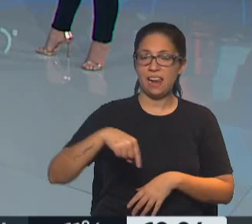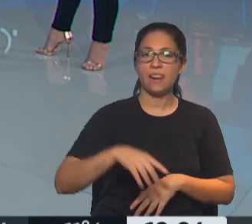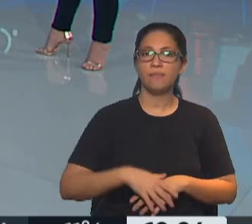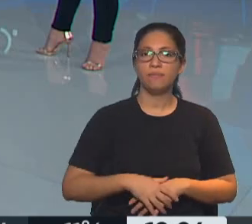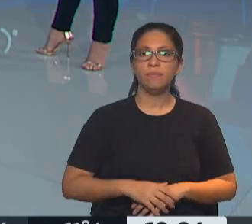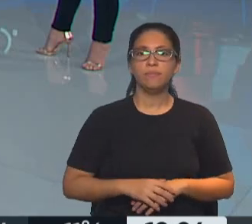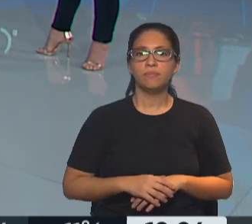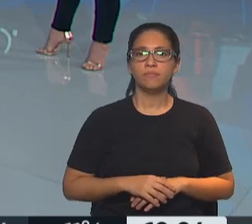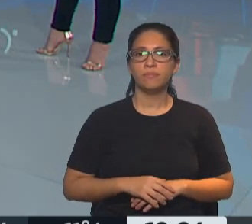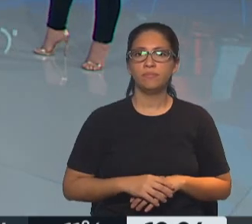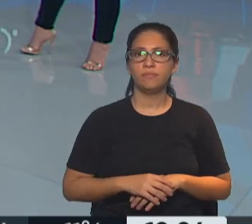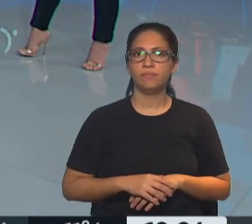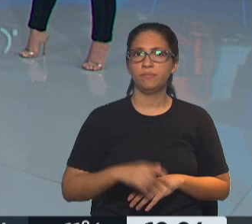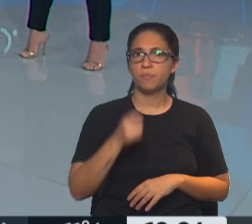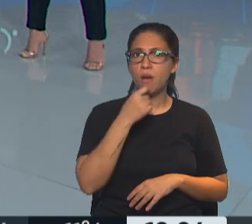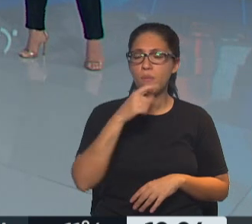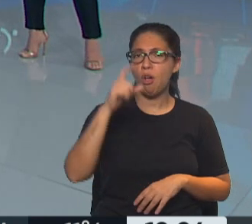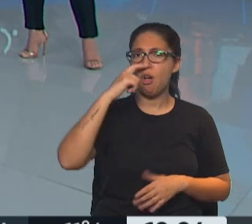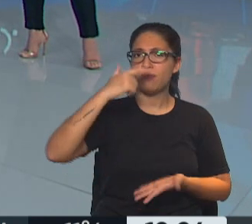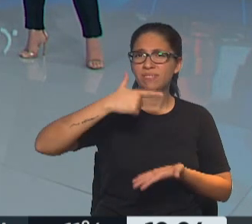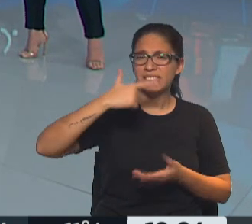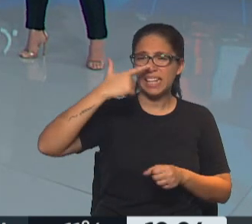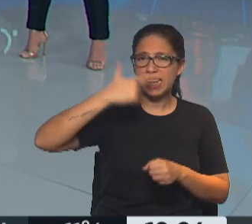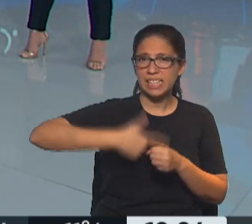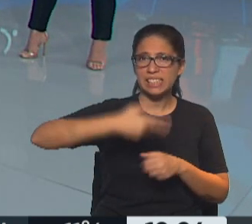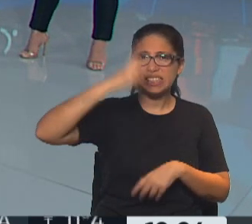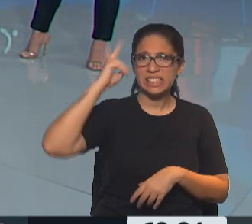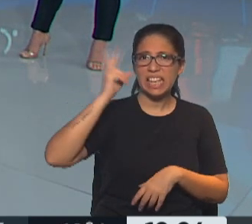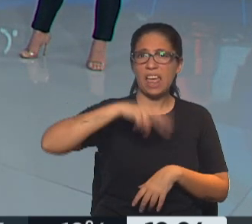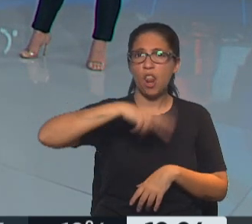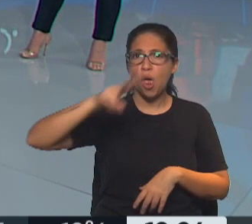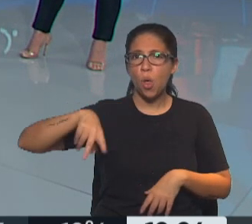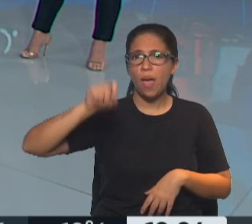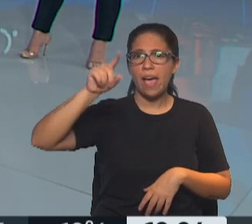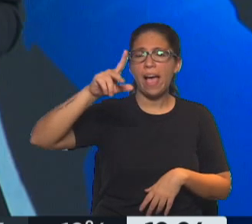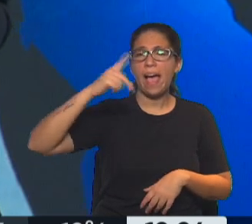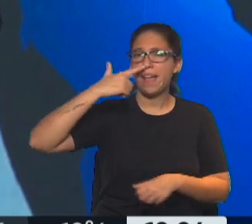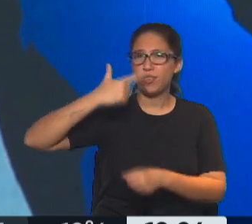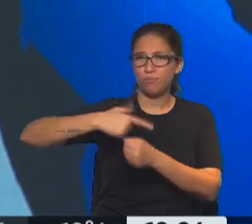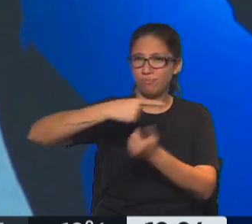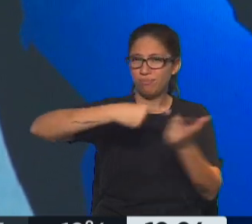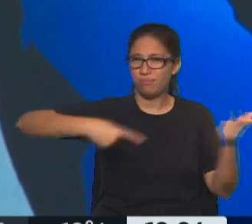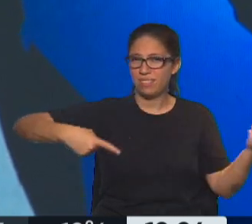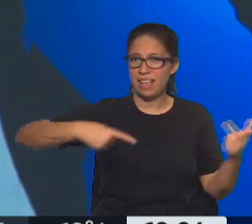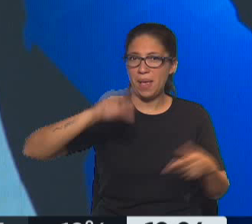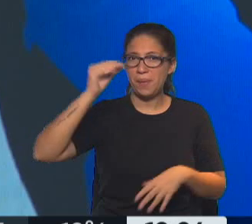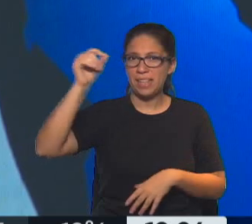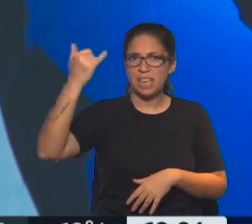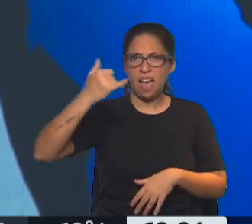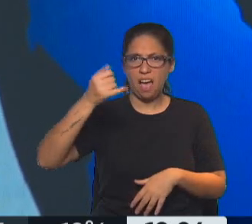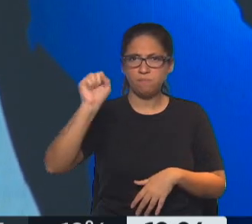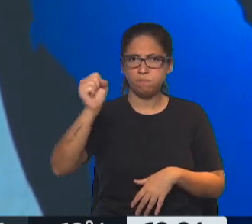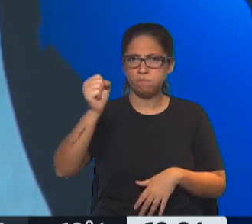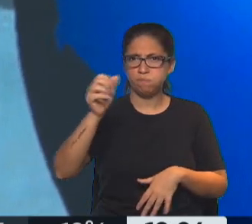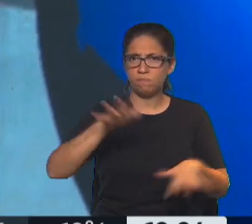Chile, petroleras como Pemex en México, Equinor en Noruega, Petrobras en Brasil. Digo, hay casos testigos